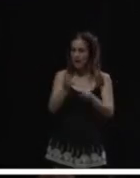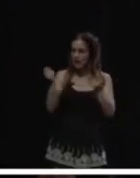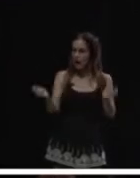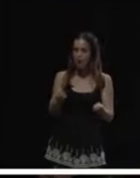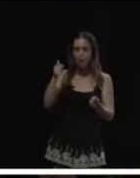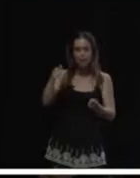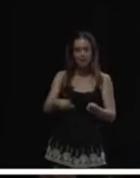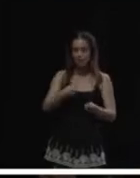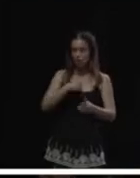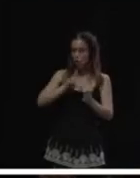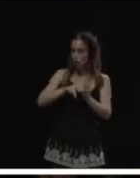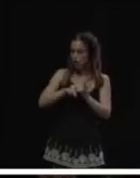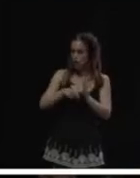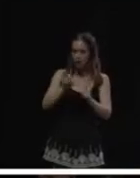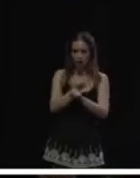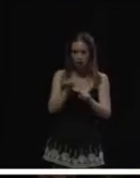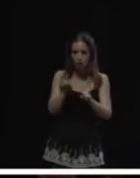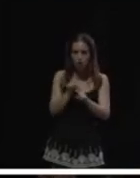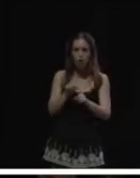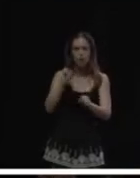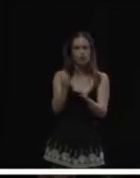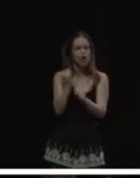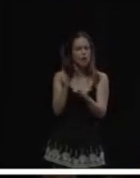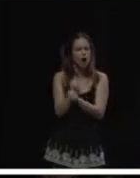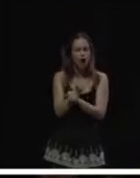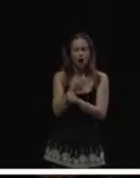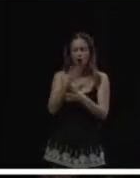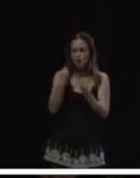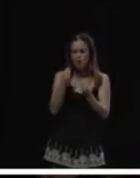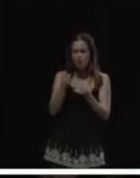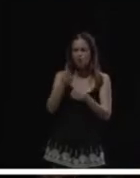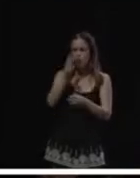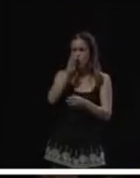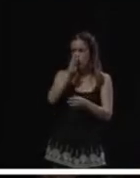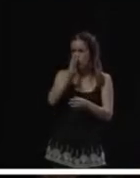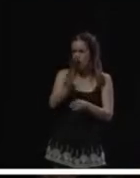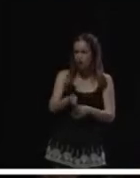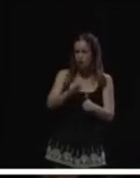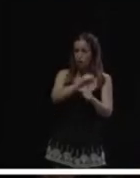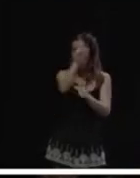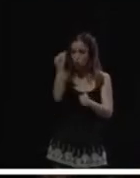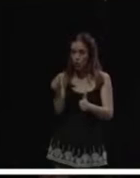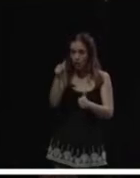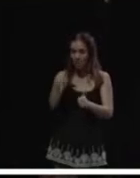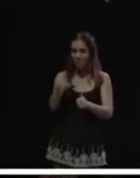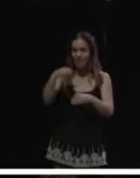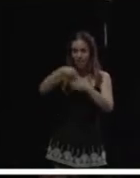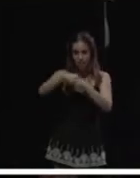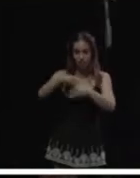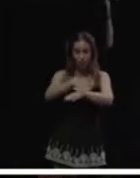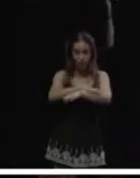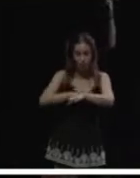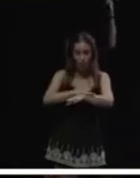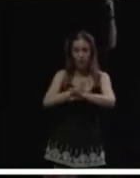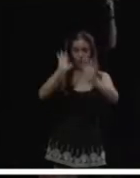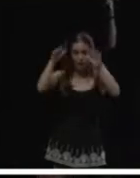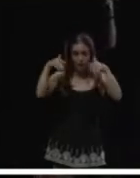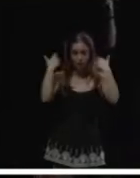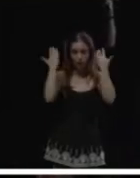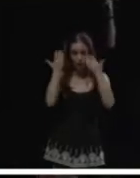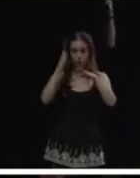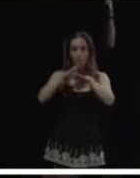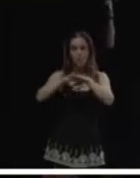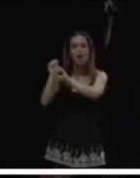voy a empezar rápido. Hemos trabajado mucho estos 4 años en el Gobierno y en el Congreso para